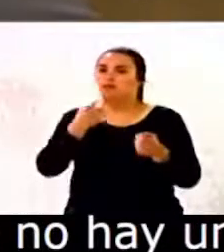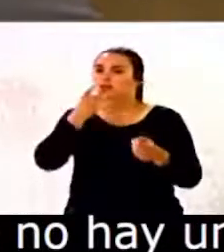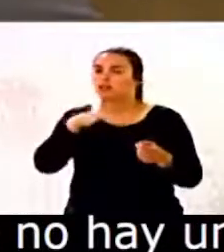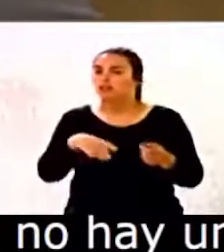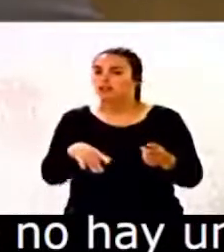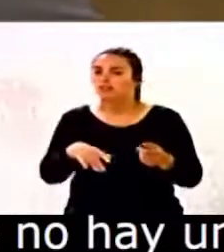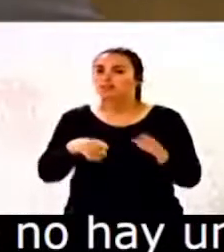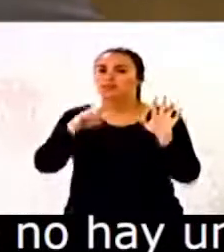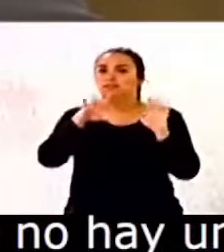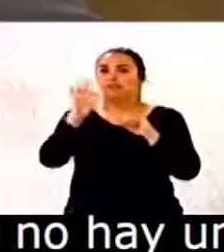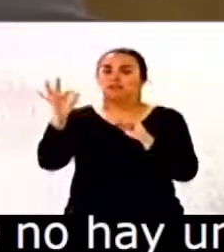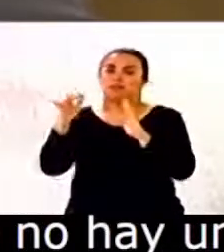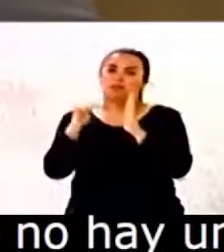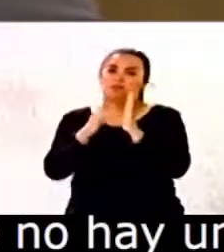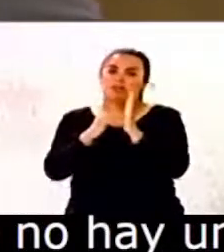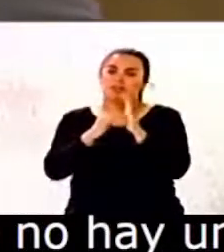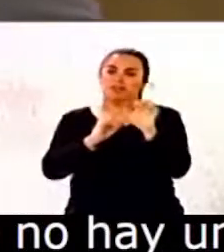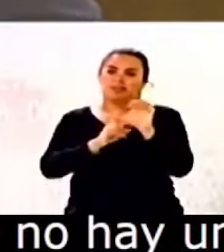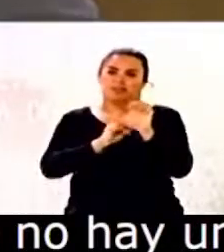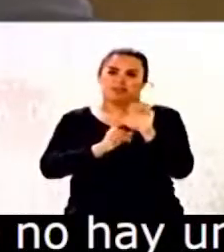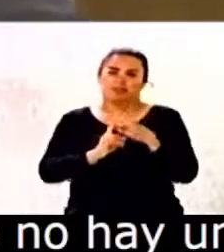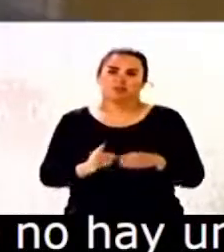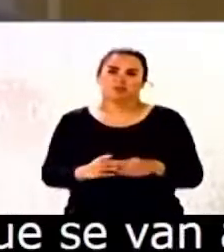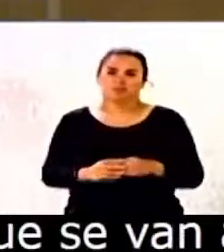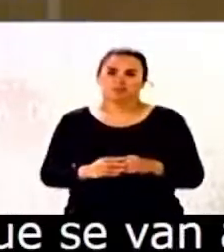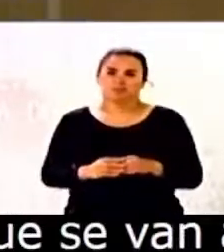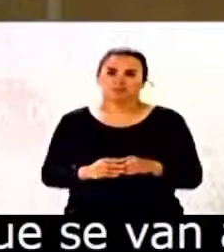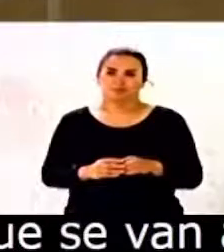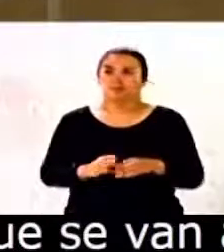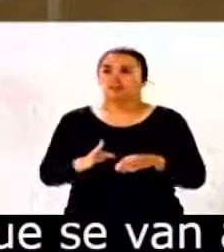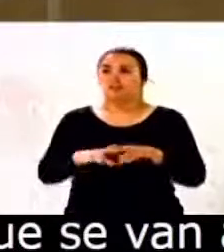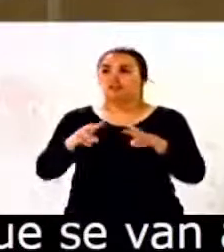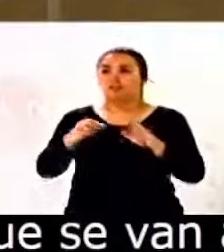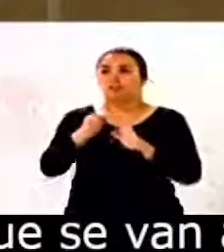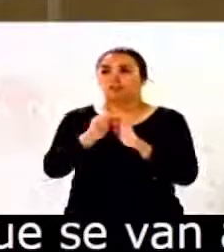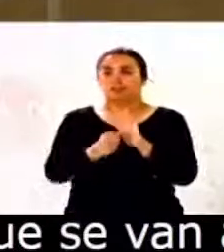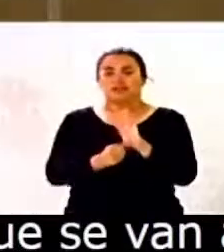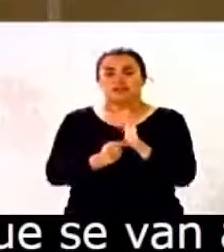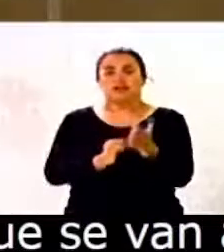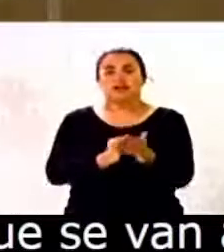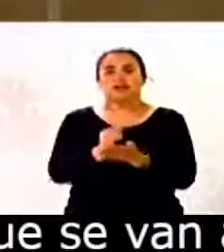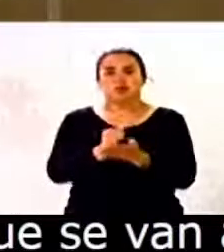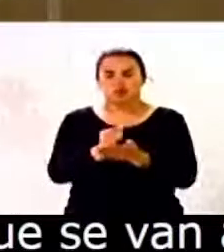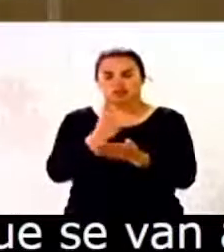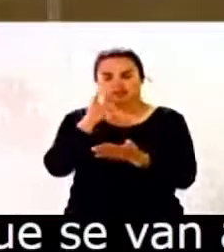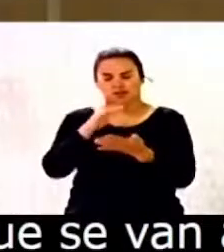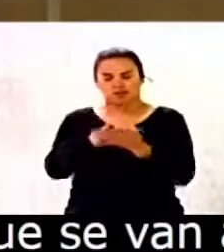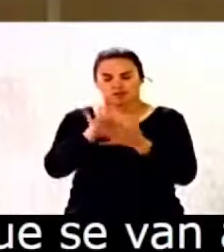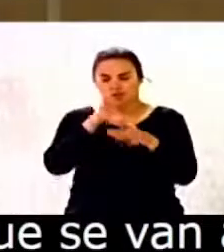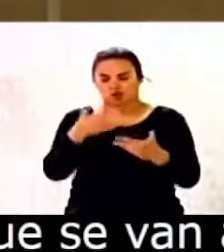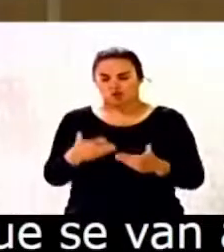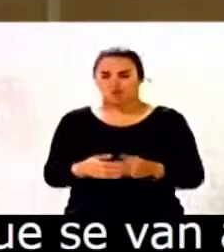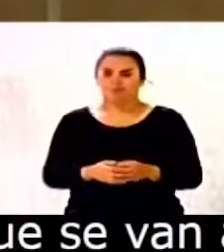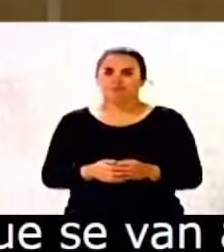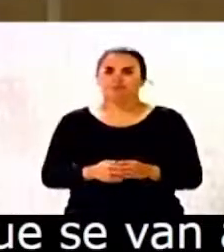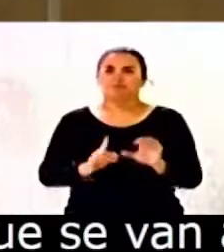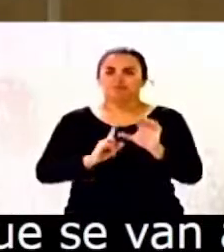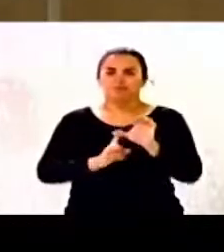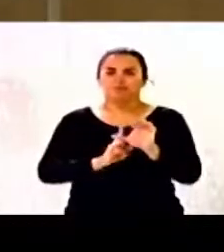digo, 600.000 extremeños. Y con respecto a las medidas agrícolas, desde Extremadura